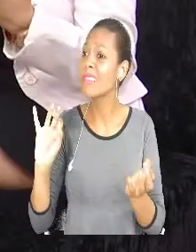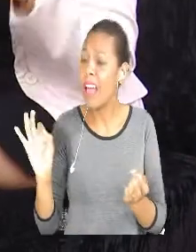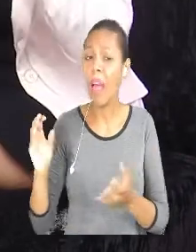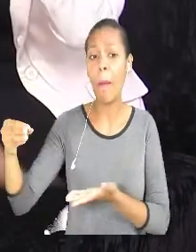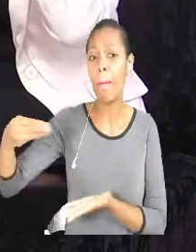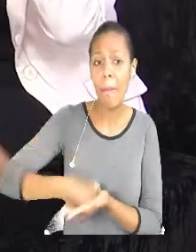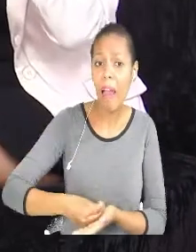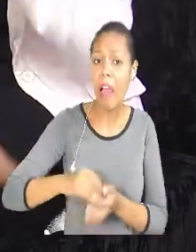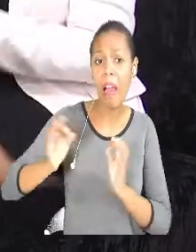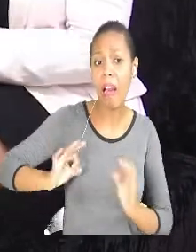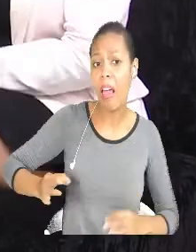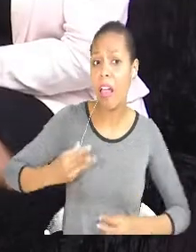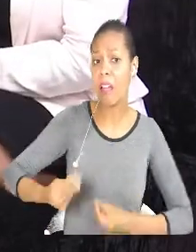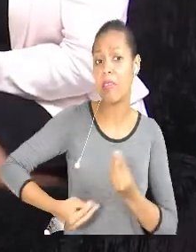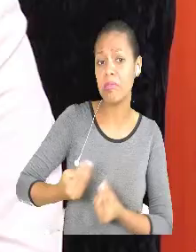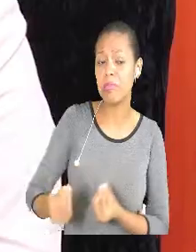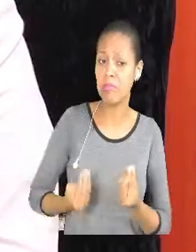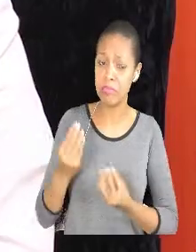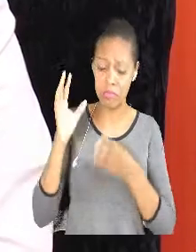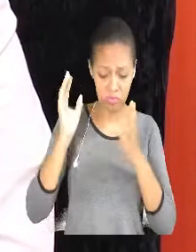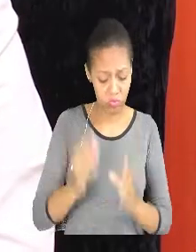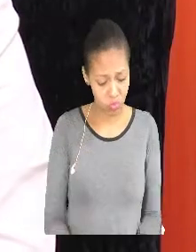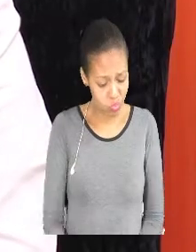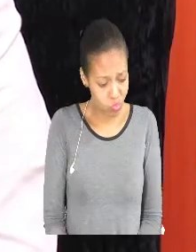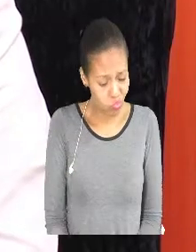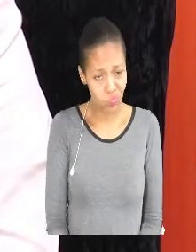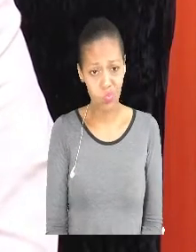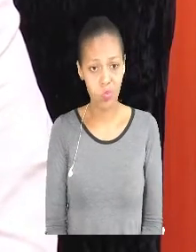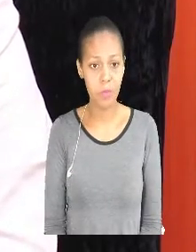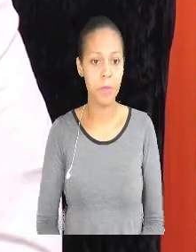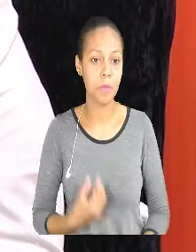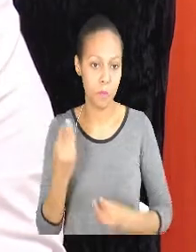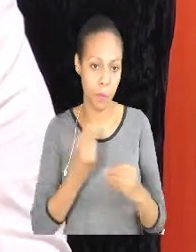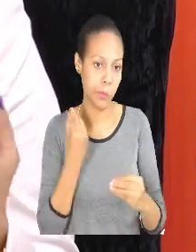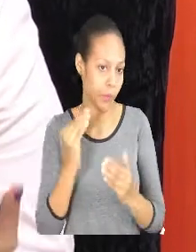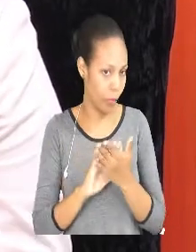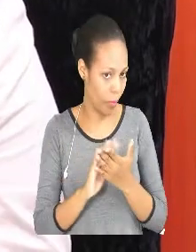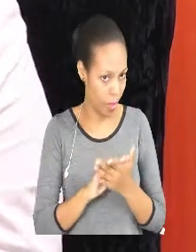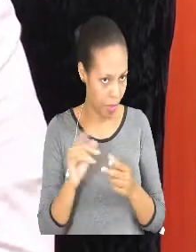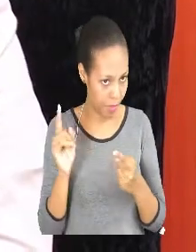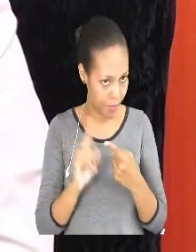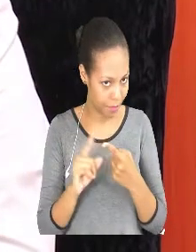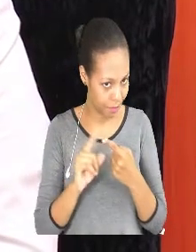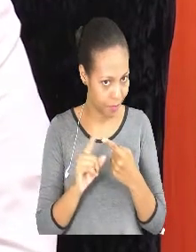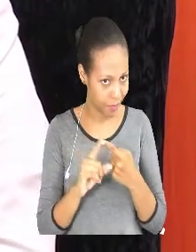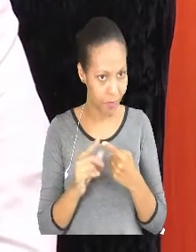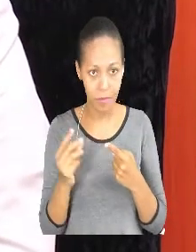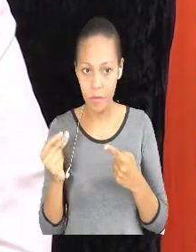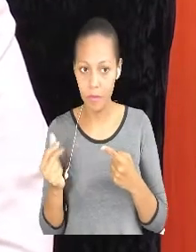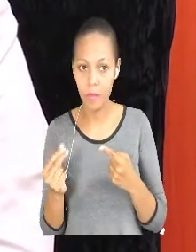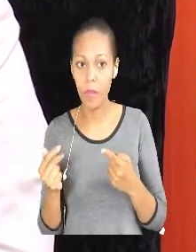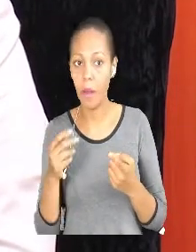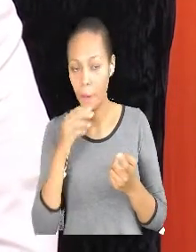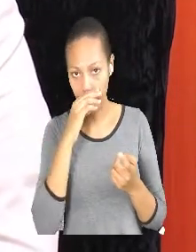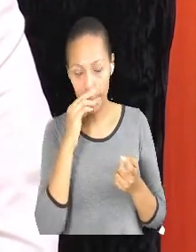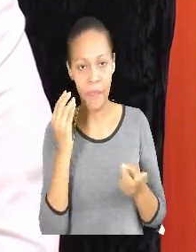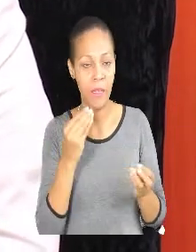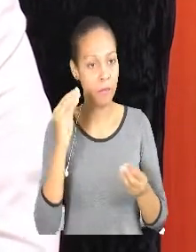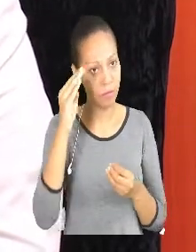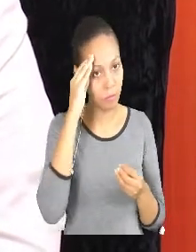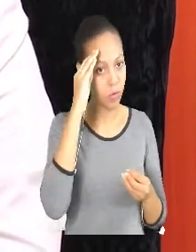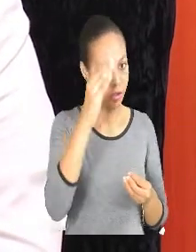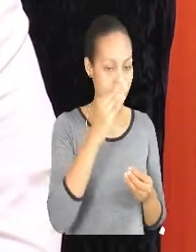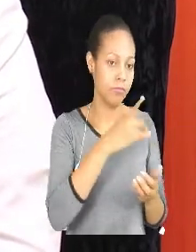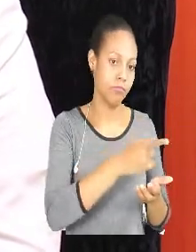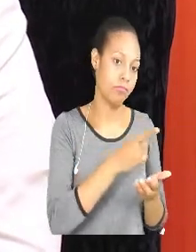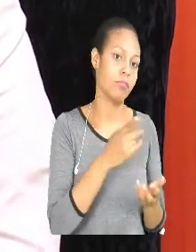Podríamos decir que tenemos dos vías para solucionar este problema. La vía como más rápida es acudir a una inspección de policía.